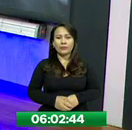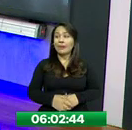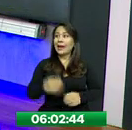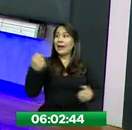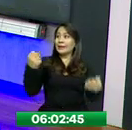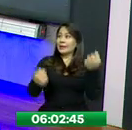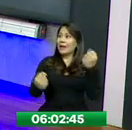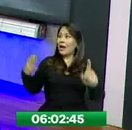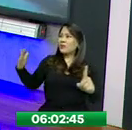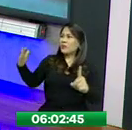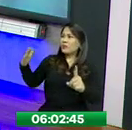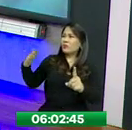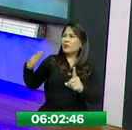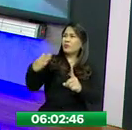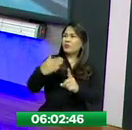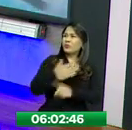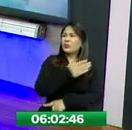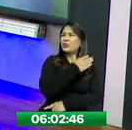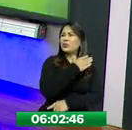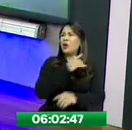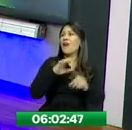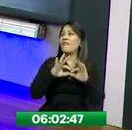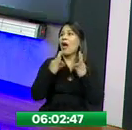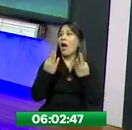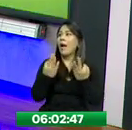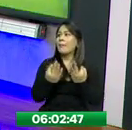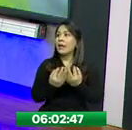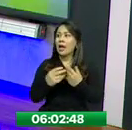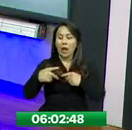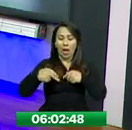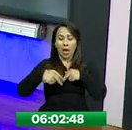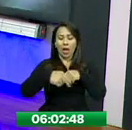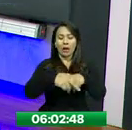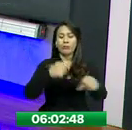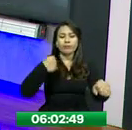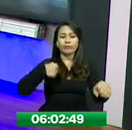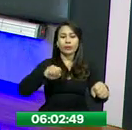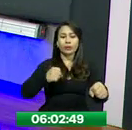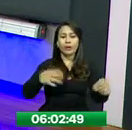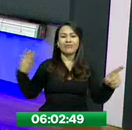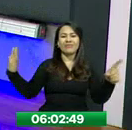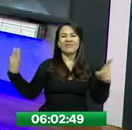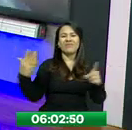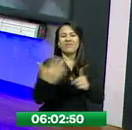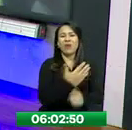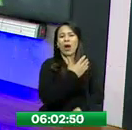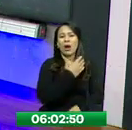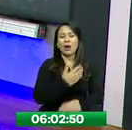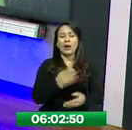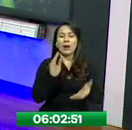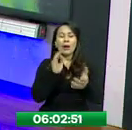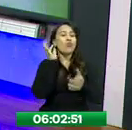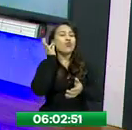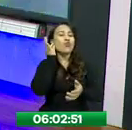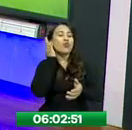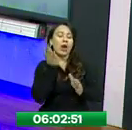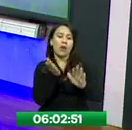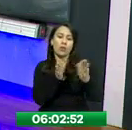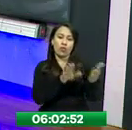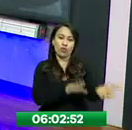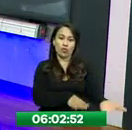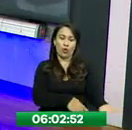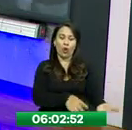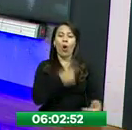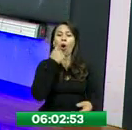Volqueta atropelló a una familia que circulaba en moto. La mujer falleció y su esposo y pequeña